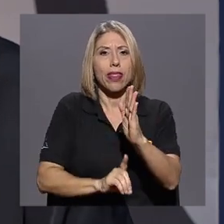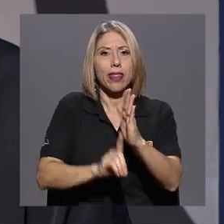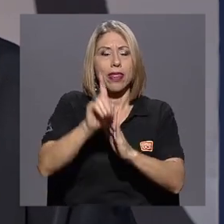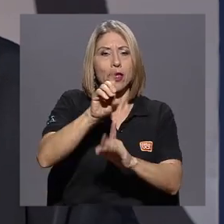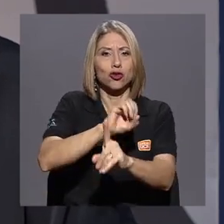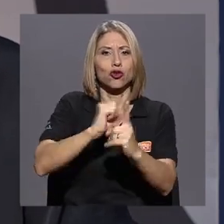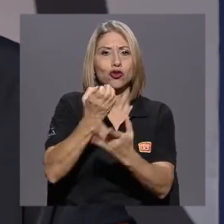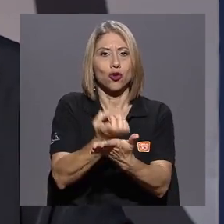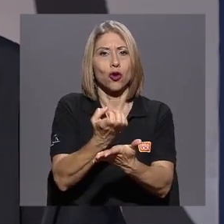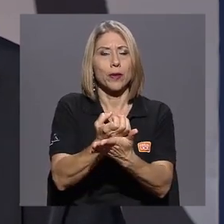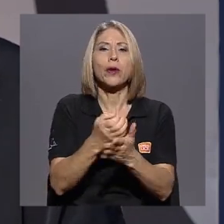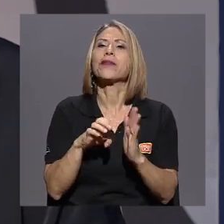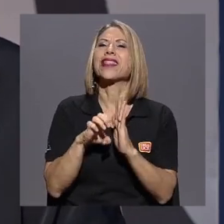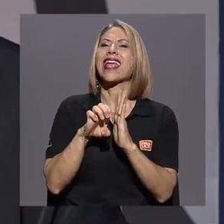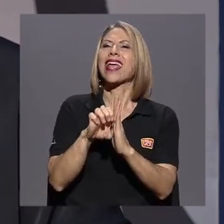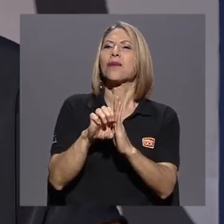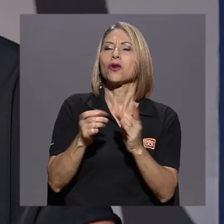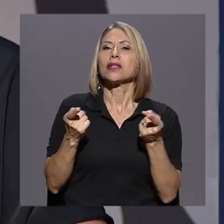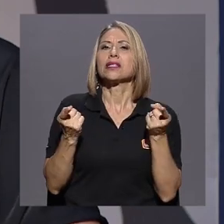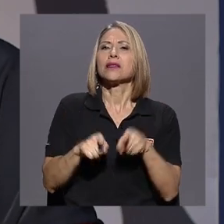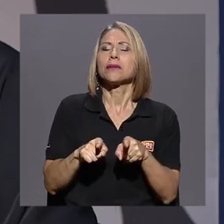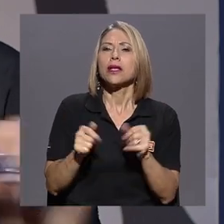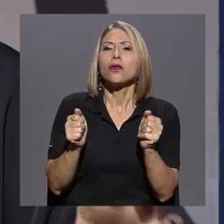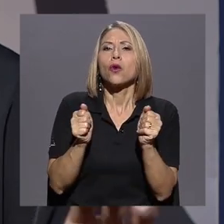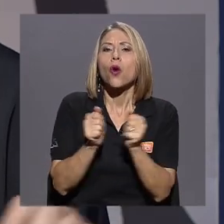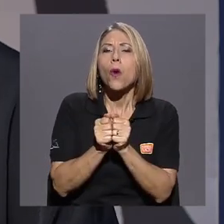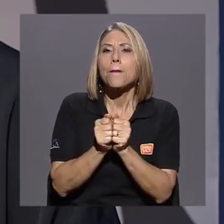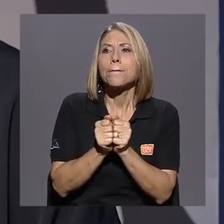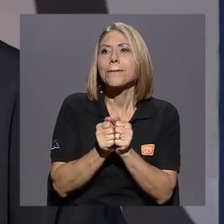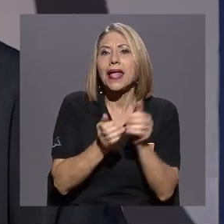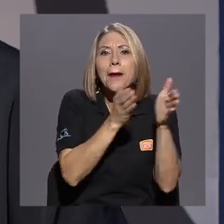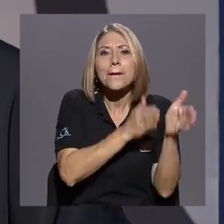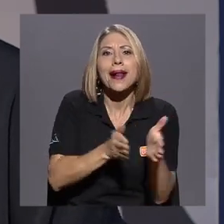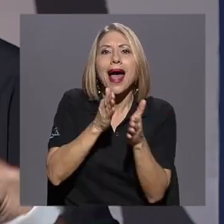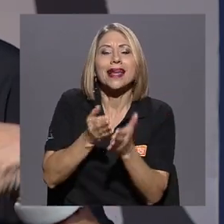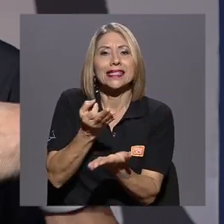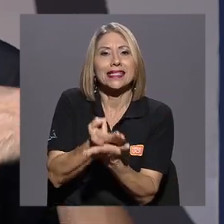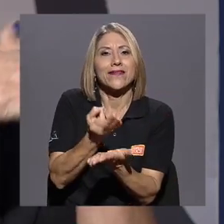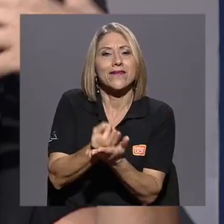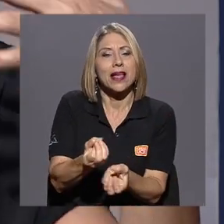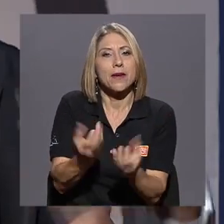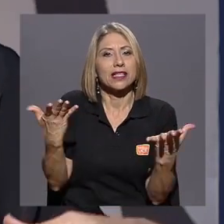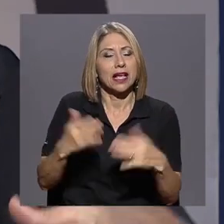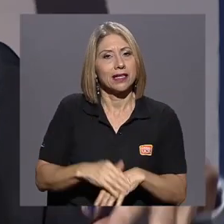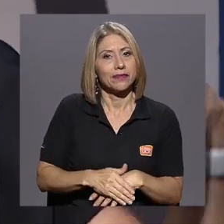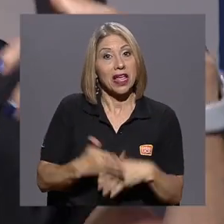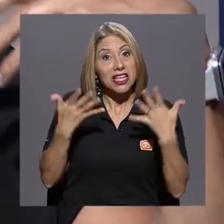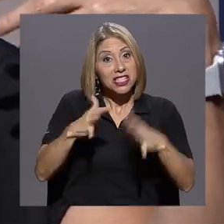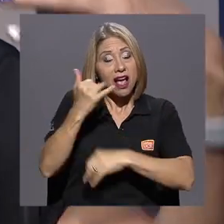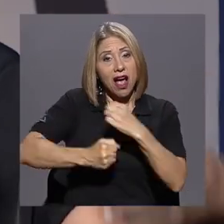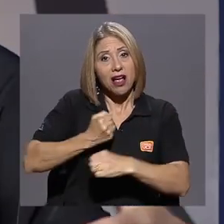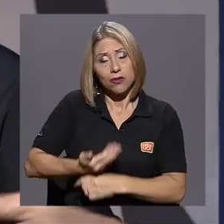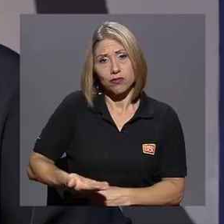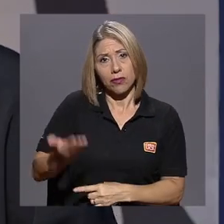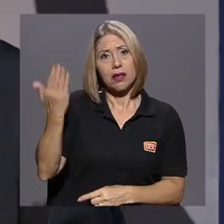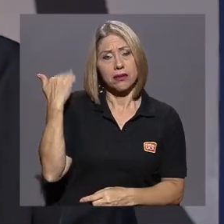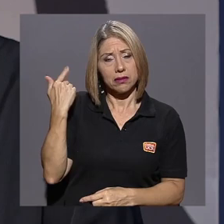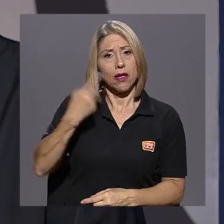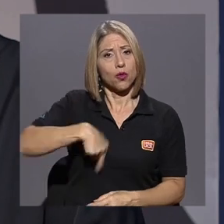socioeconómico. Por ejemplo, ¿qué está pasando con planes fiscales, ¿verdad? Entonces, ya el año pasado empezamos